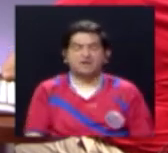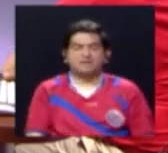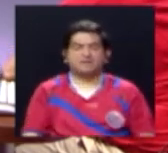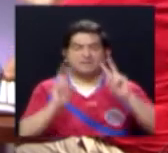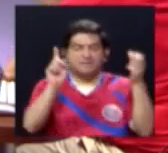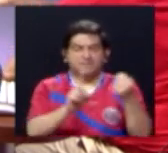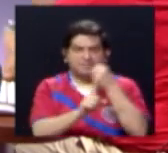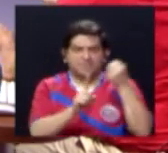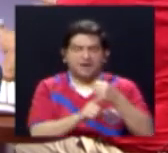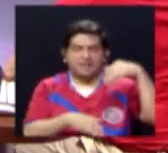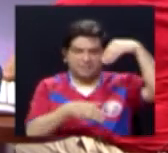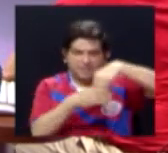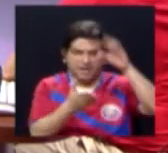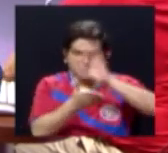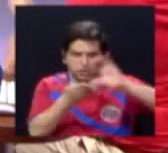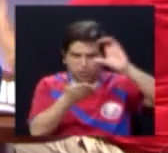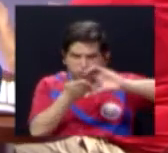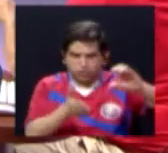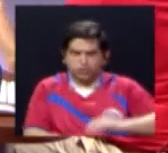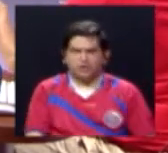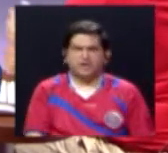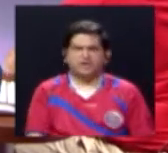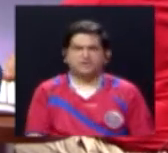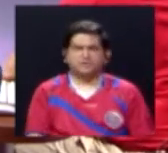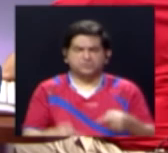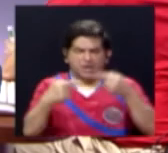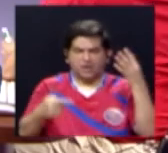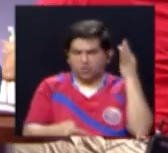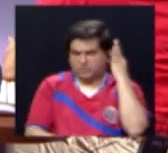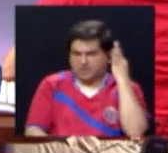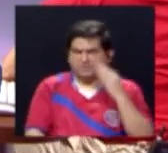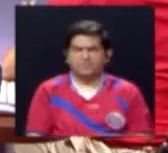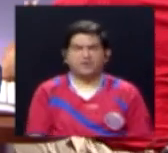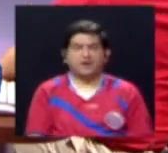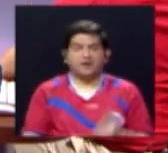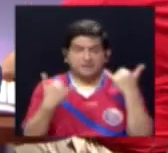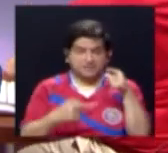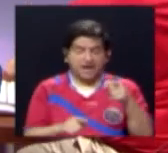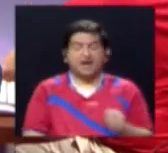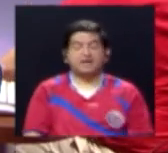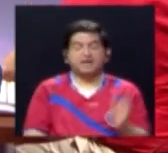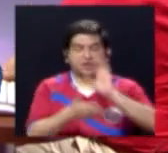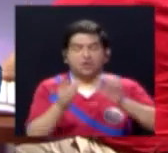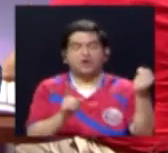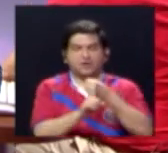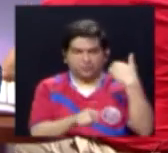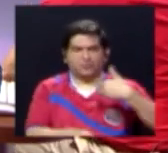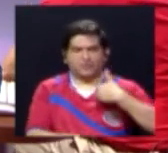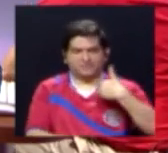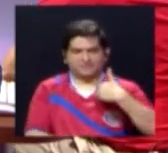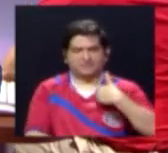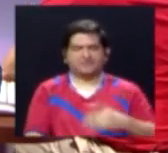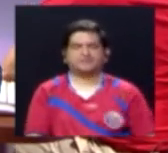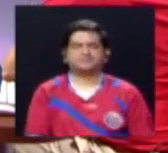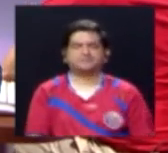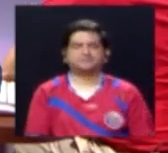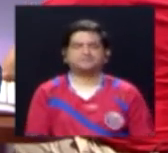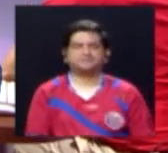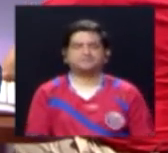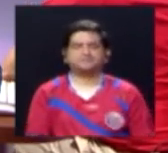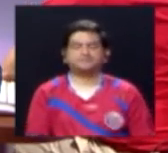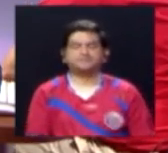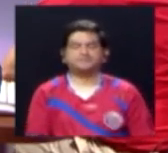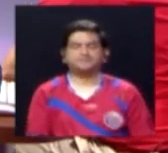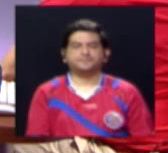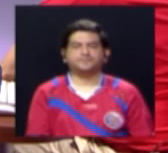en los colegios creo que la violencia contra la mujer los colegios son violentos las cosas es como tocar te